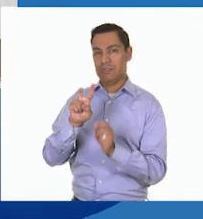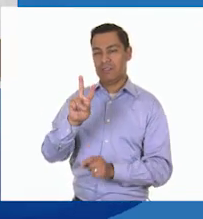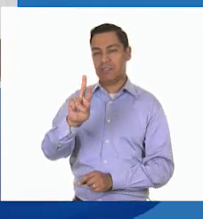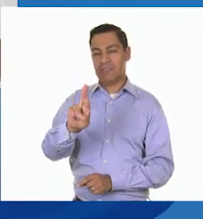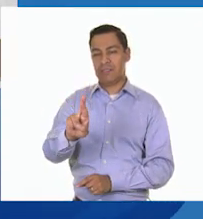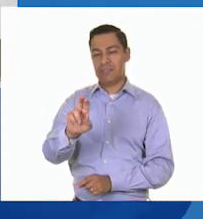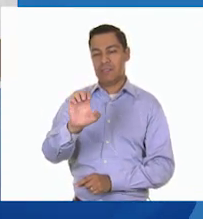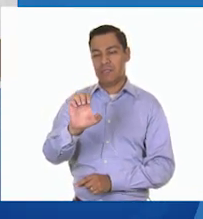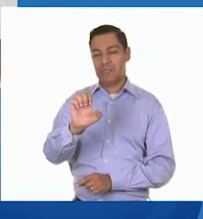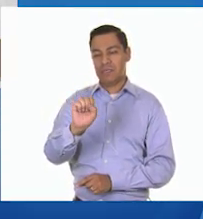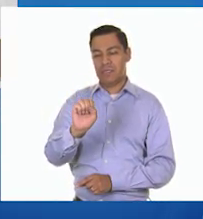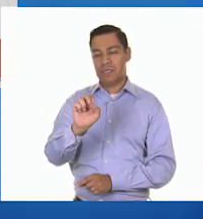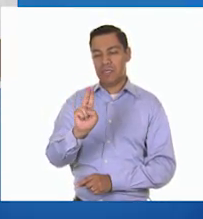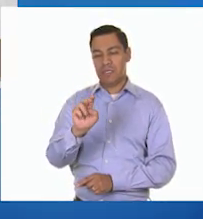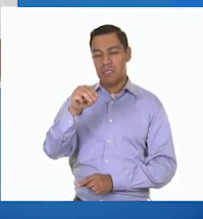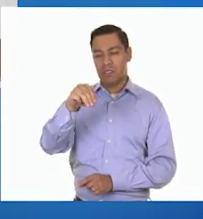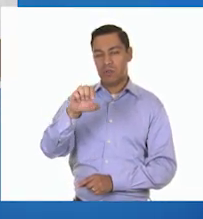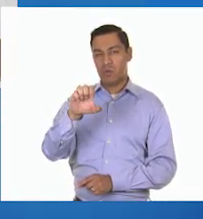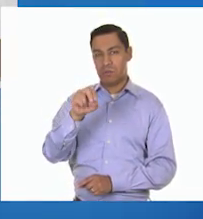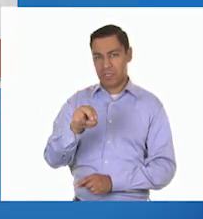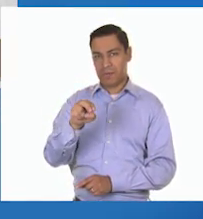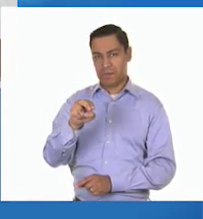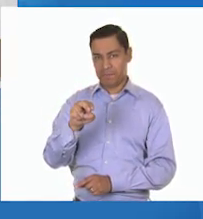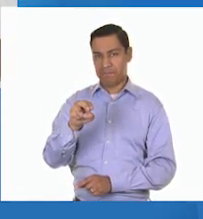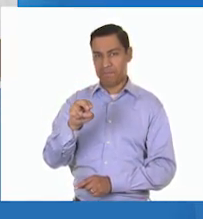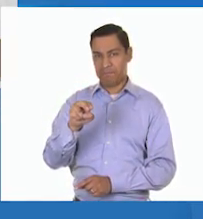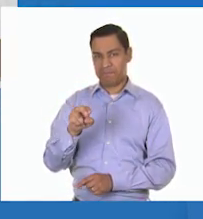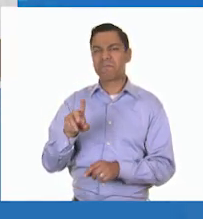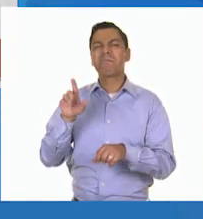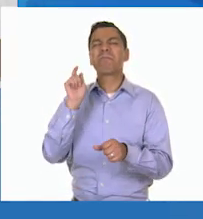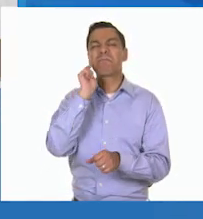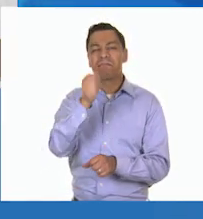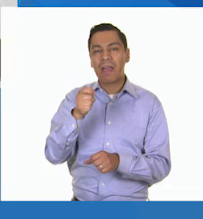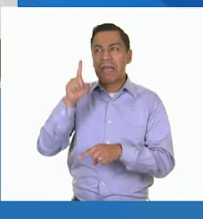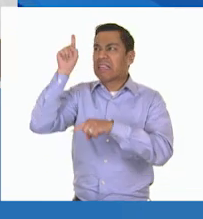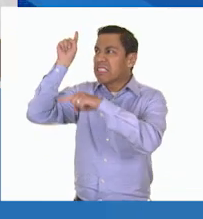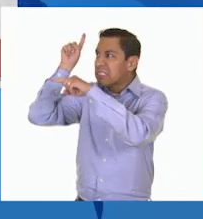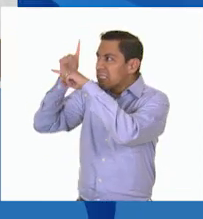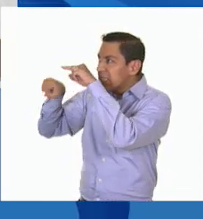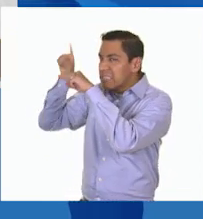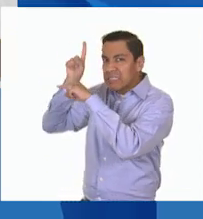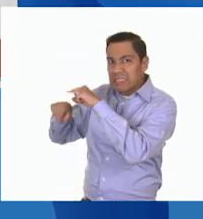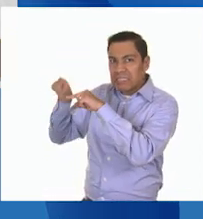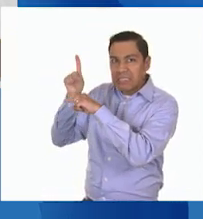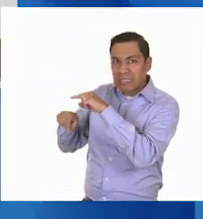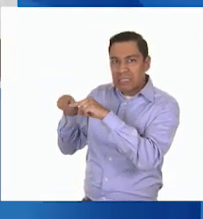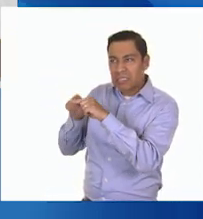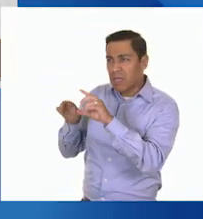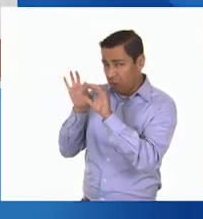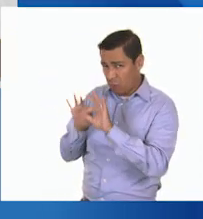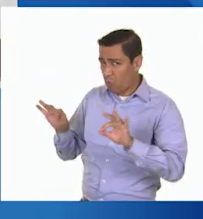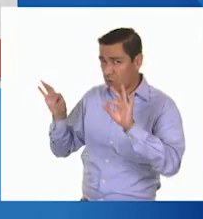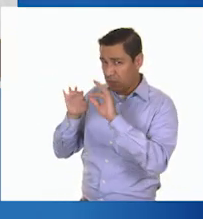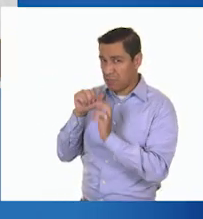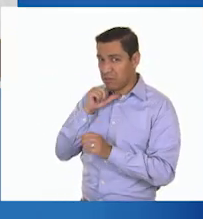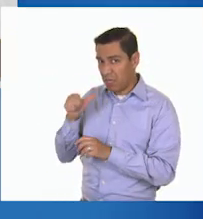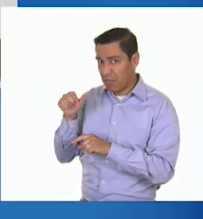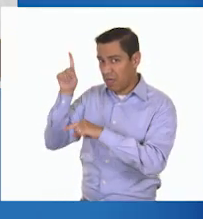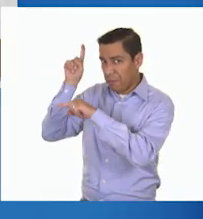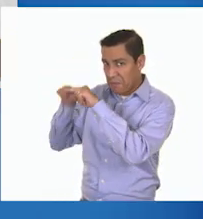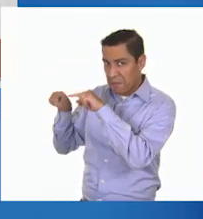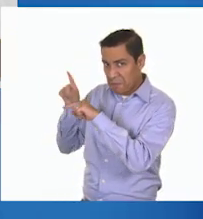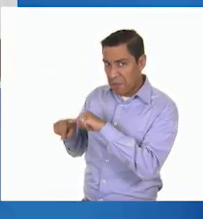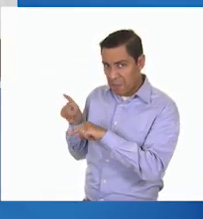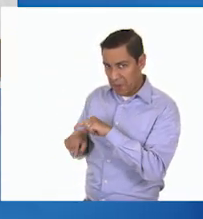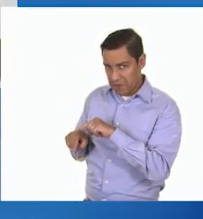de animales para regalar. Ah, muy bien. A ver. Va tú. No todos se hacen responsables de sus